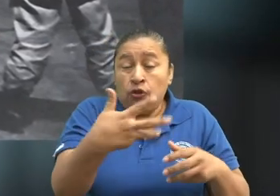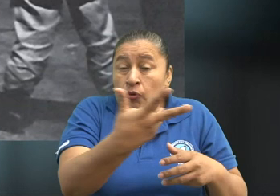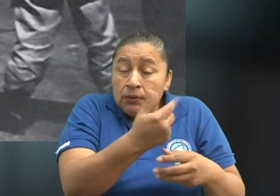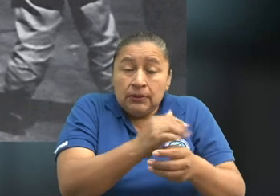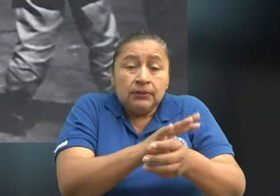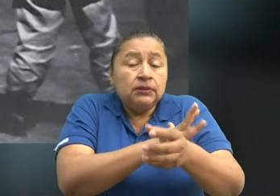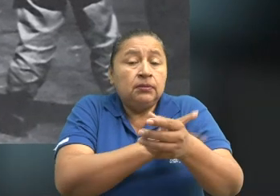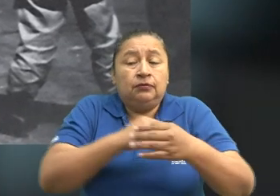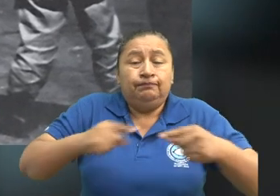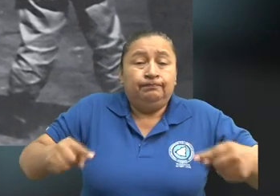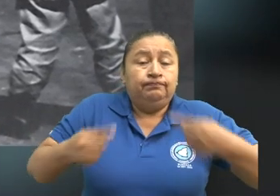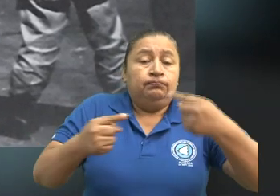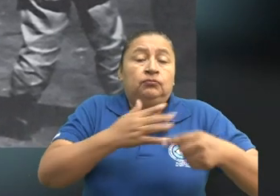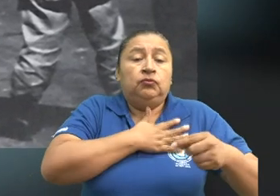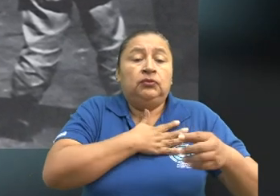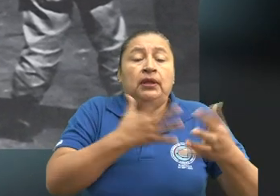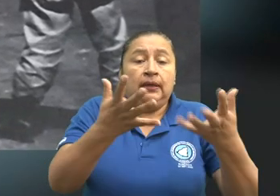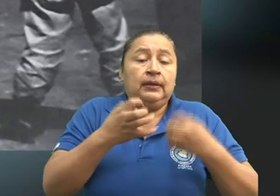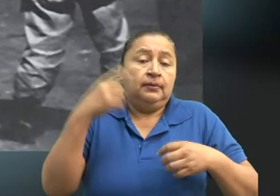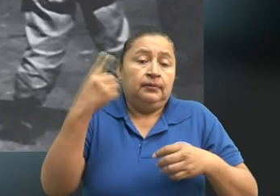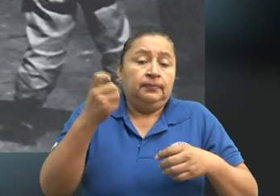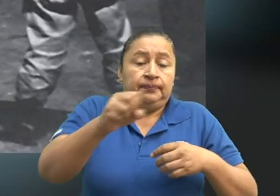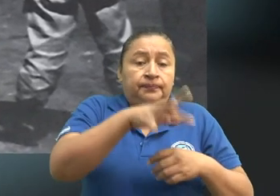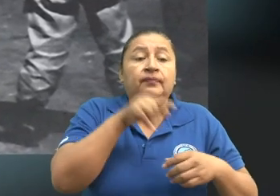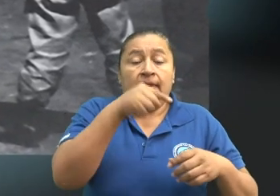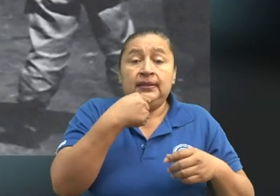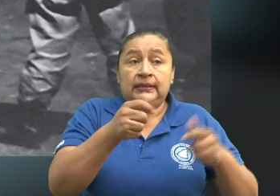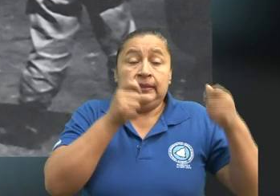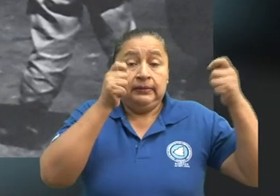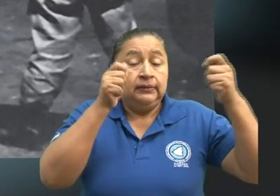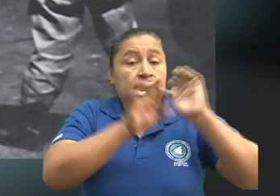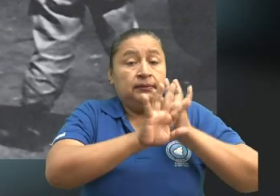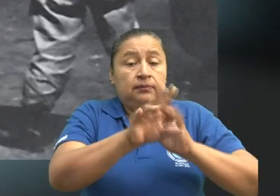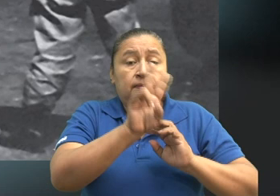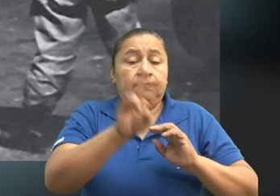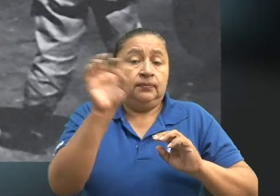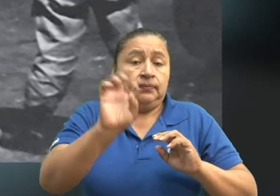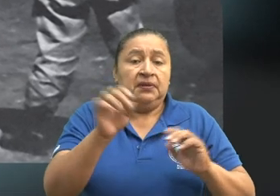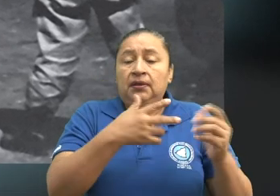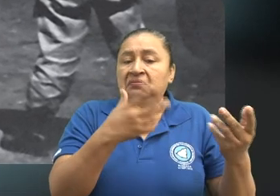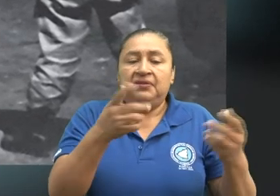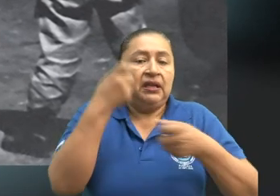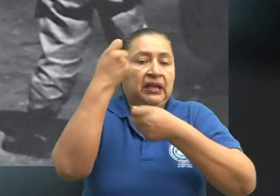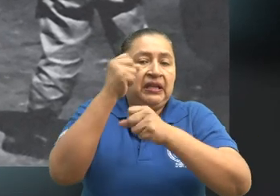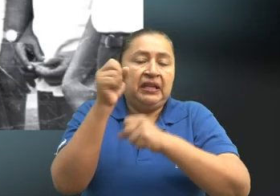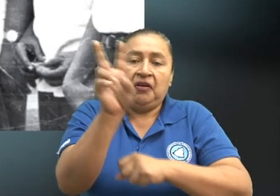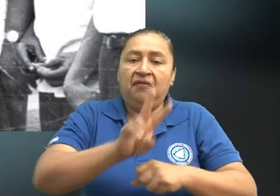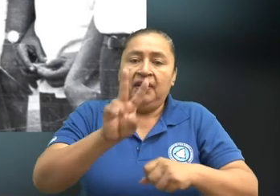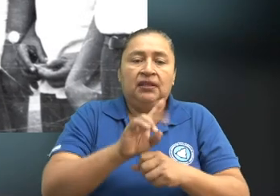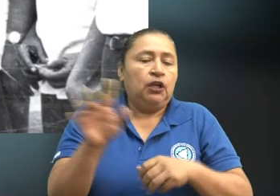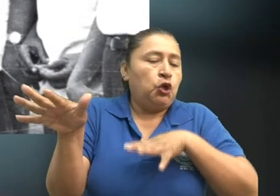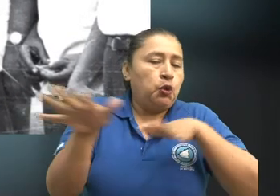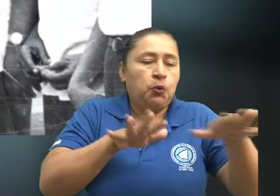antisomocista y de reivindicación de derechos sociales que tuvo expresado en esa manifestación del 22 de enero, el liderazgo conservador no estaba